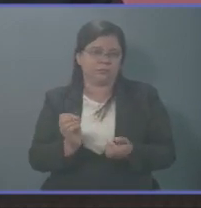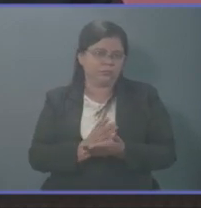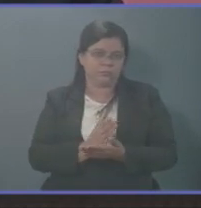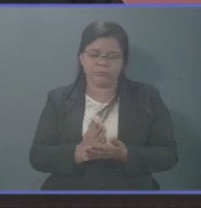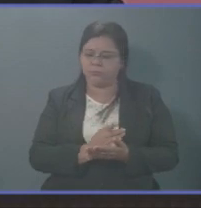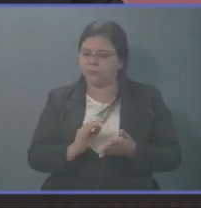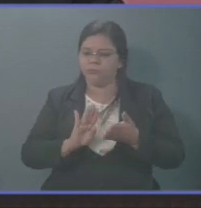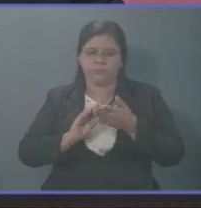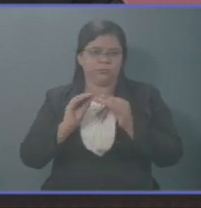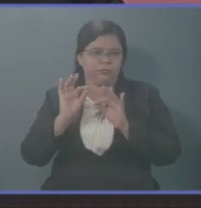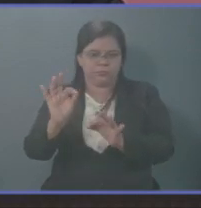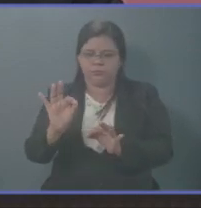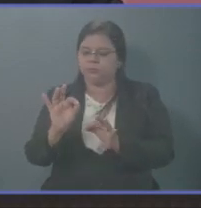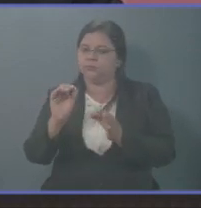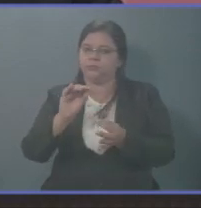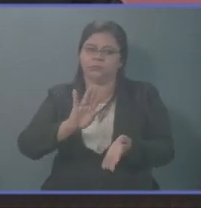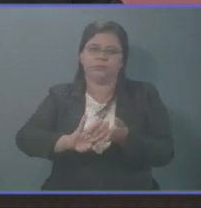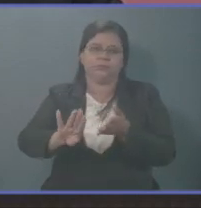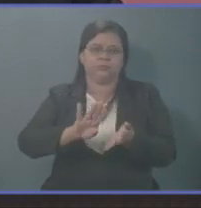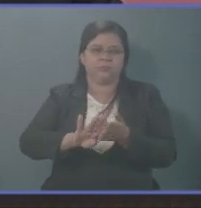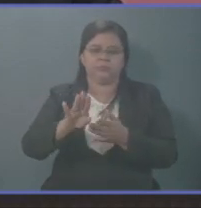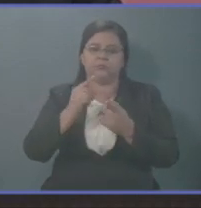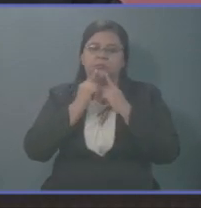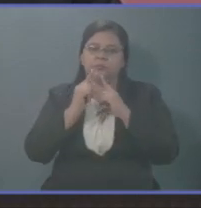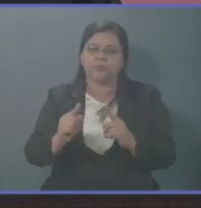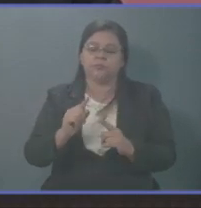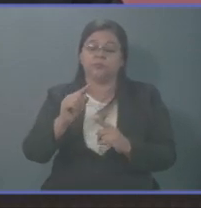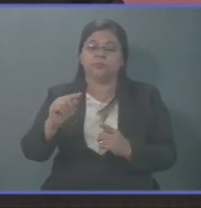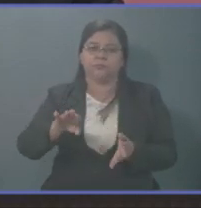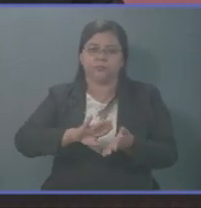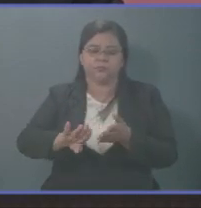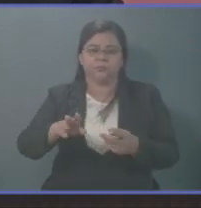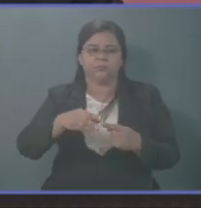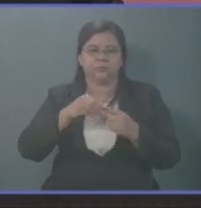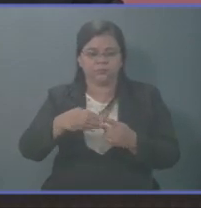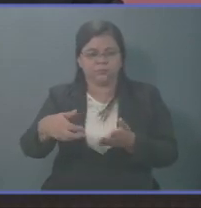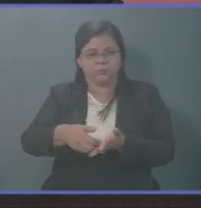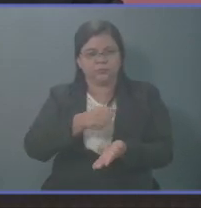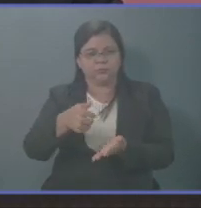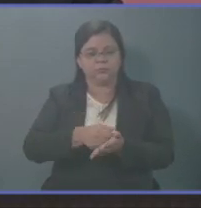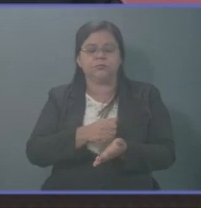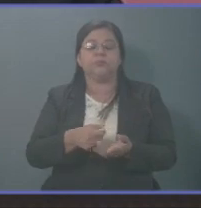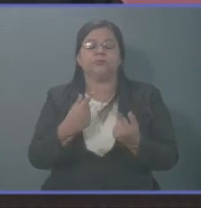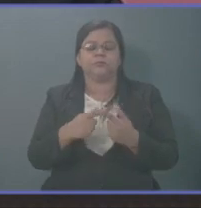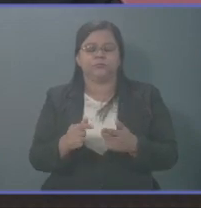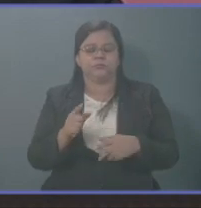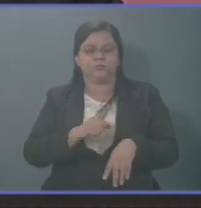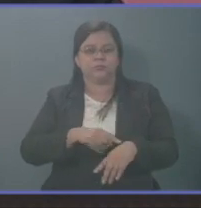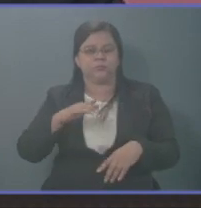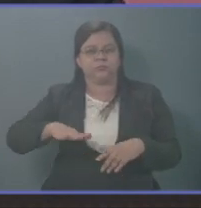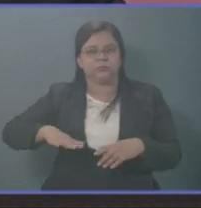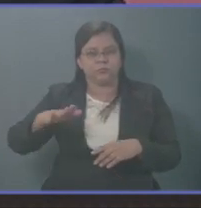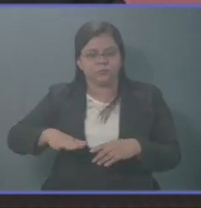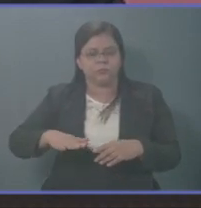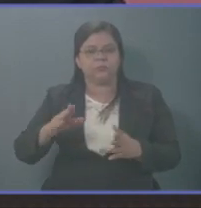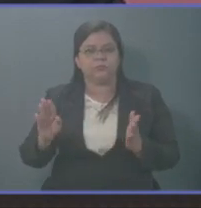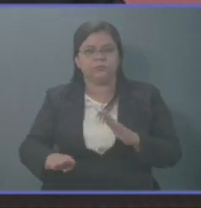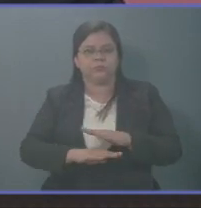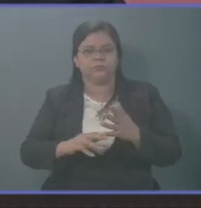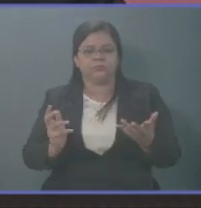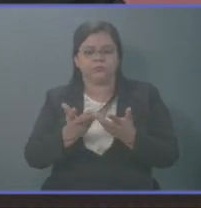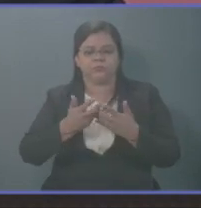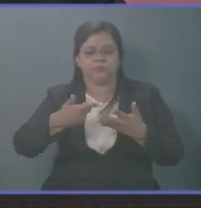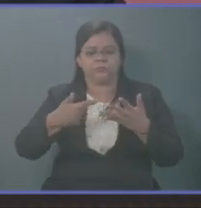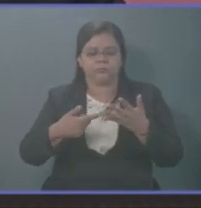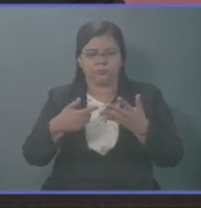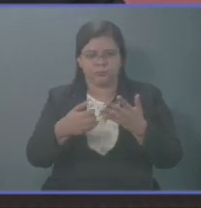y pagado la declaración de la referida contribución especial fuera del plazo legal establecido en la Ley de Contribuciones